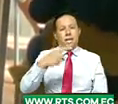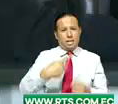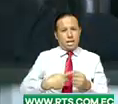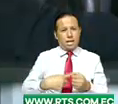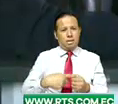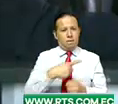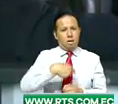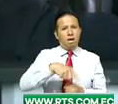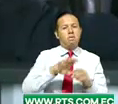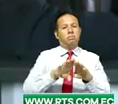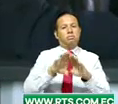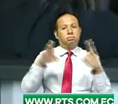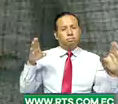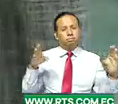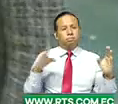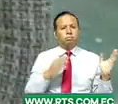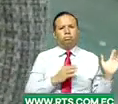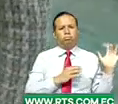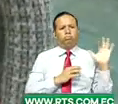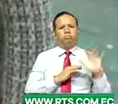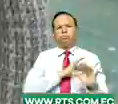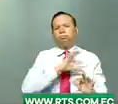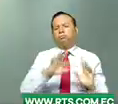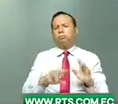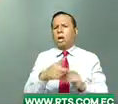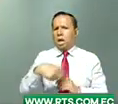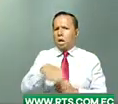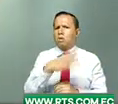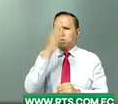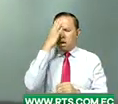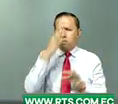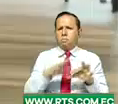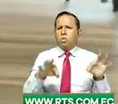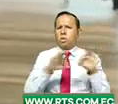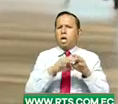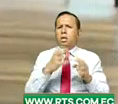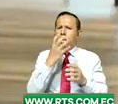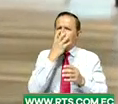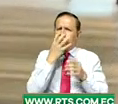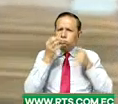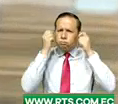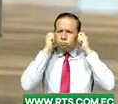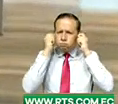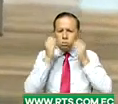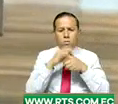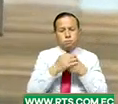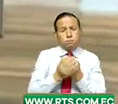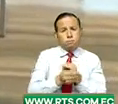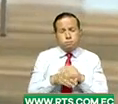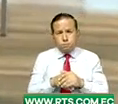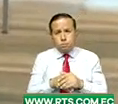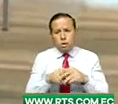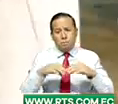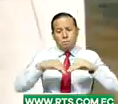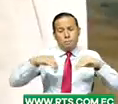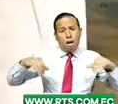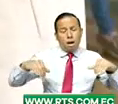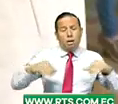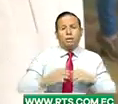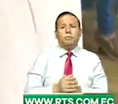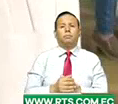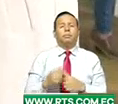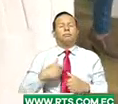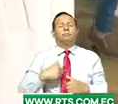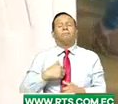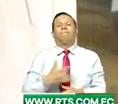presencial. El uso de la mascarilla, la desinfección de manos y el distanciamiento son parte del protocolo de bioseguridad. La verdad me siento